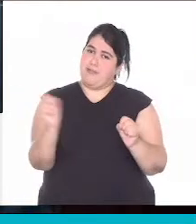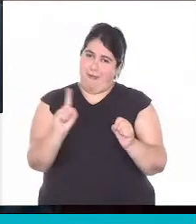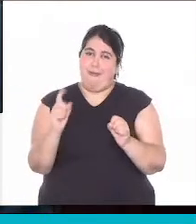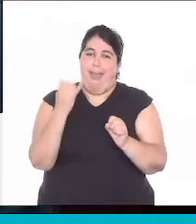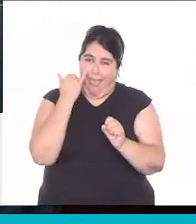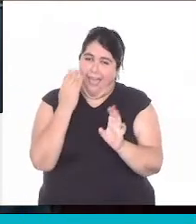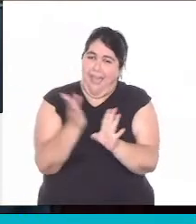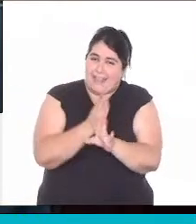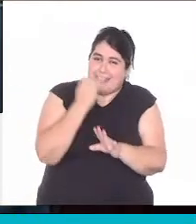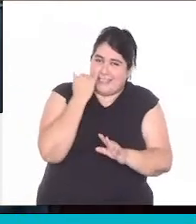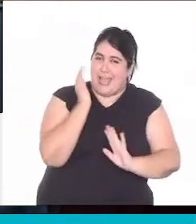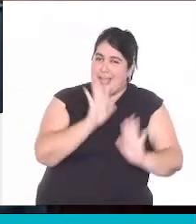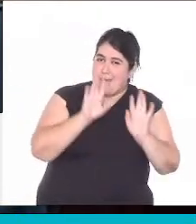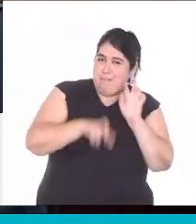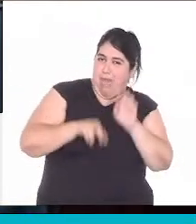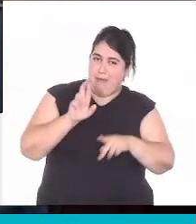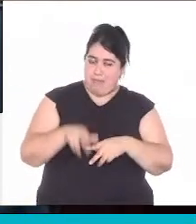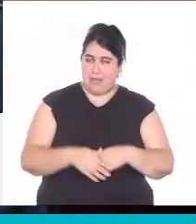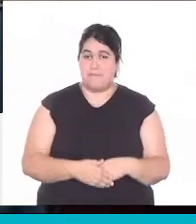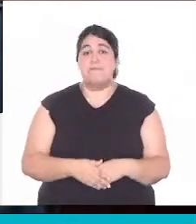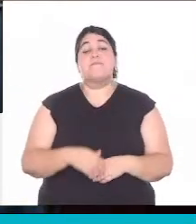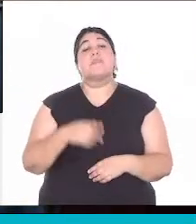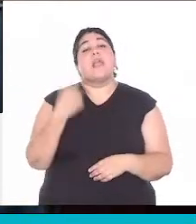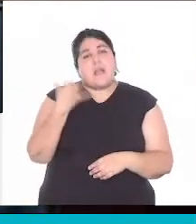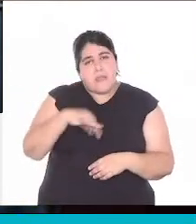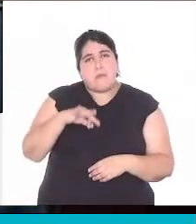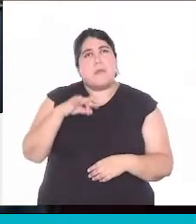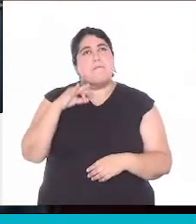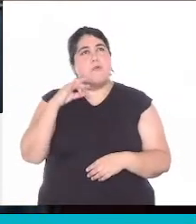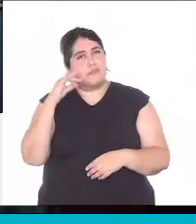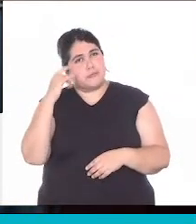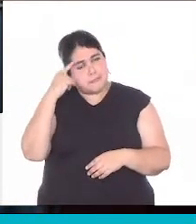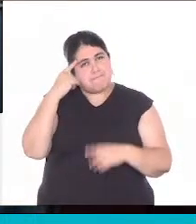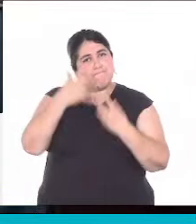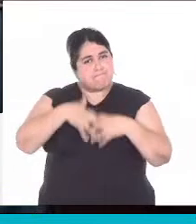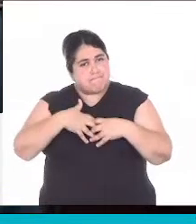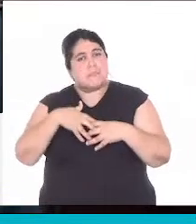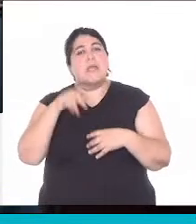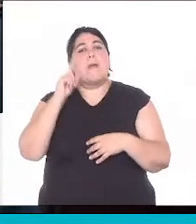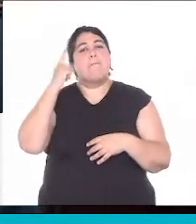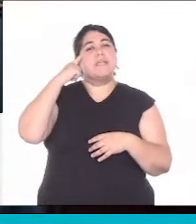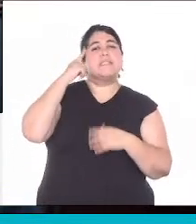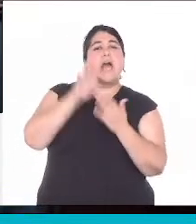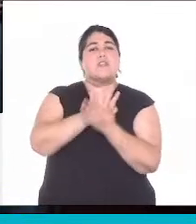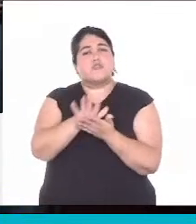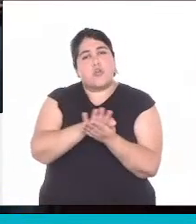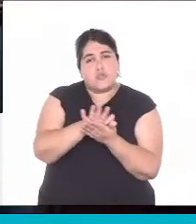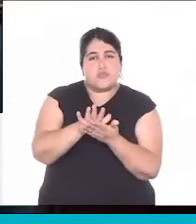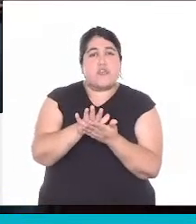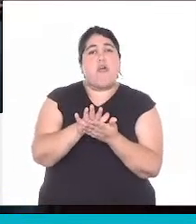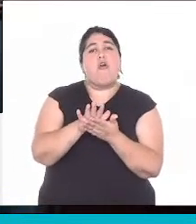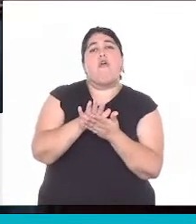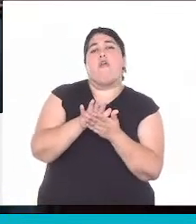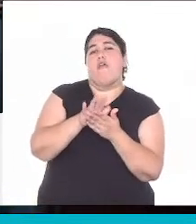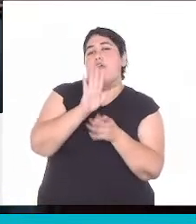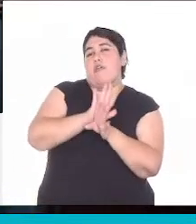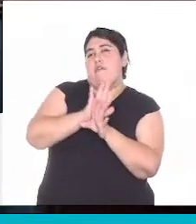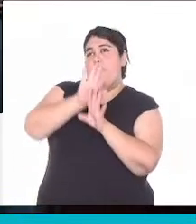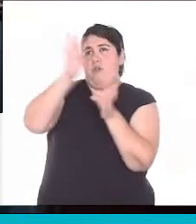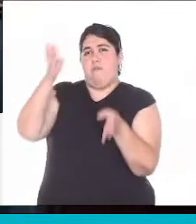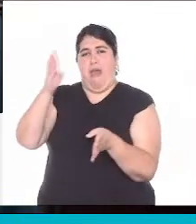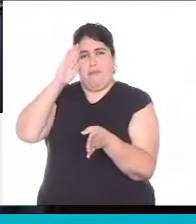las autocríticas, también habría que hacer una autocrítica de quienes de alguna manera pensaron que la solución era los cuarteles y fueron a golpear la puerta de los cuarteles,